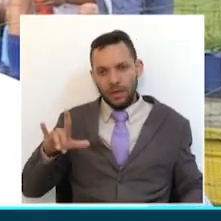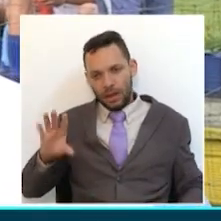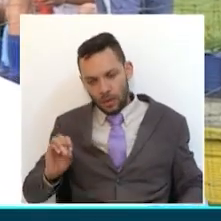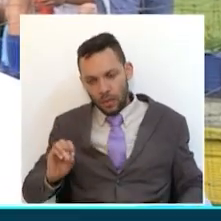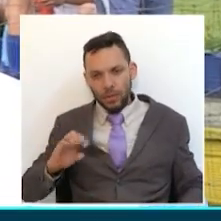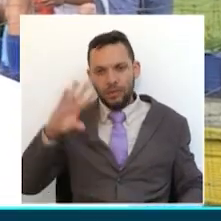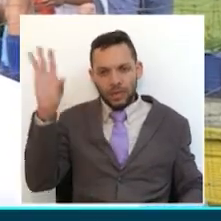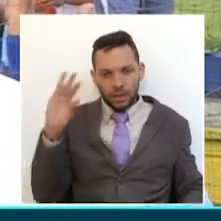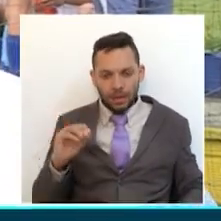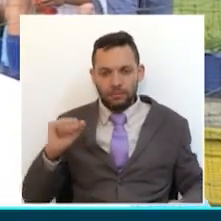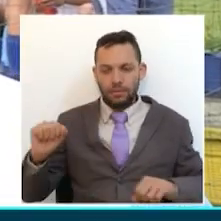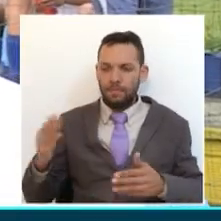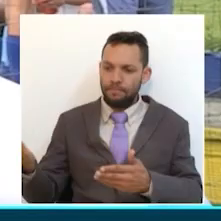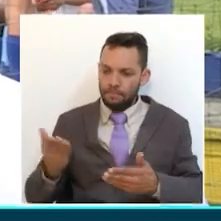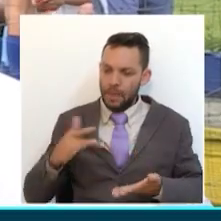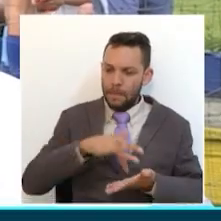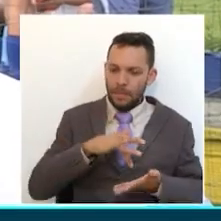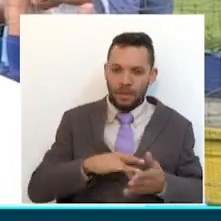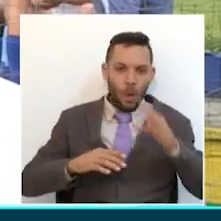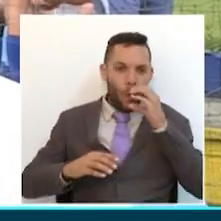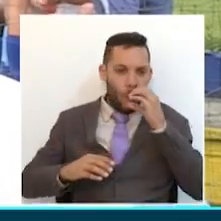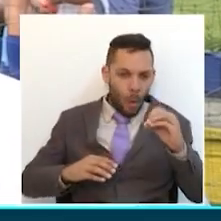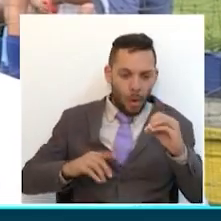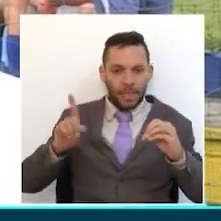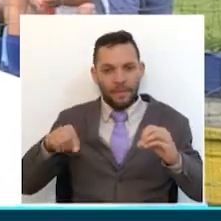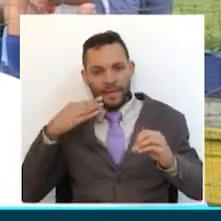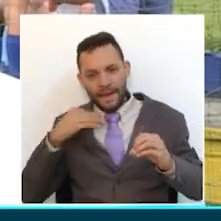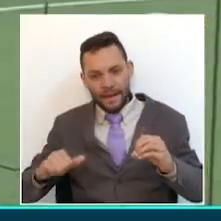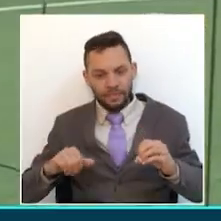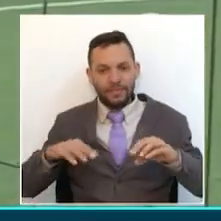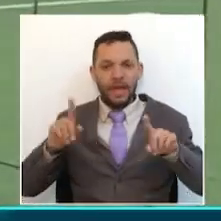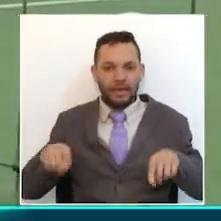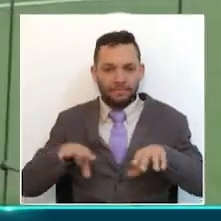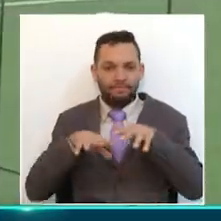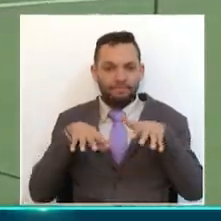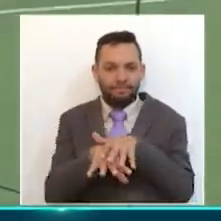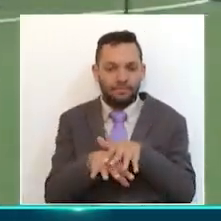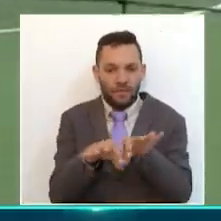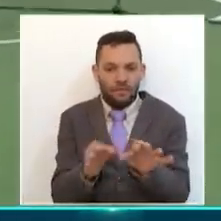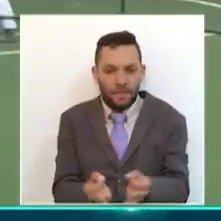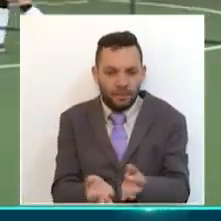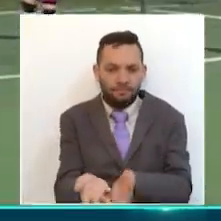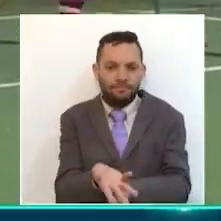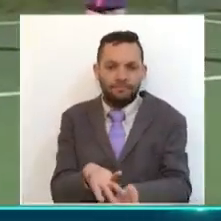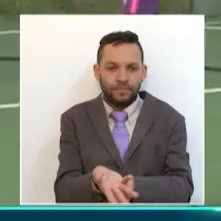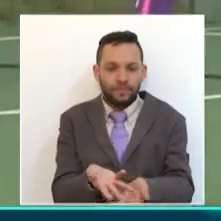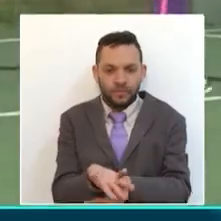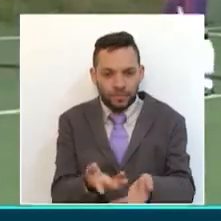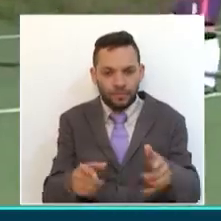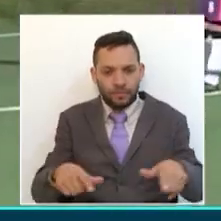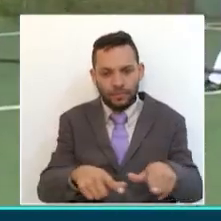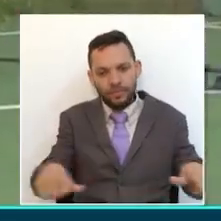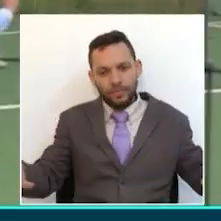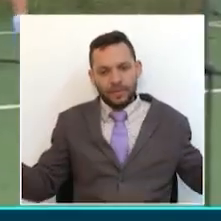venir, participar, el de hombres, el de mujeres, estar acá con la familia. El torneo, que se desarrolló en el Centro Vacacional